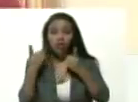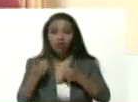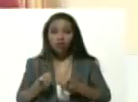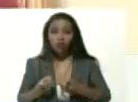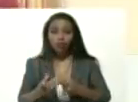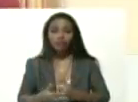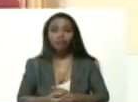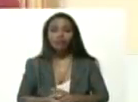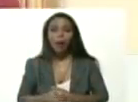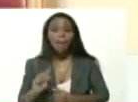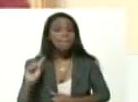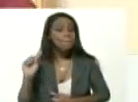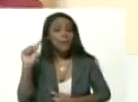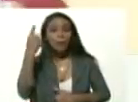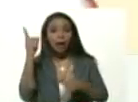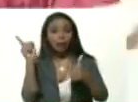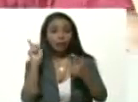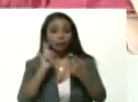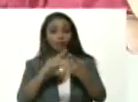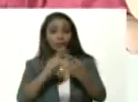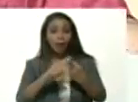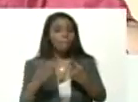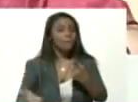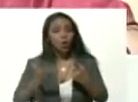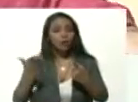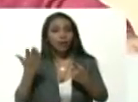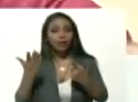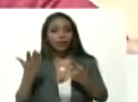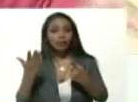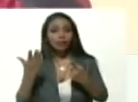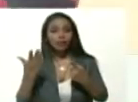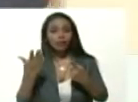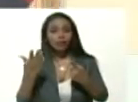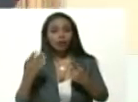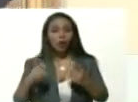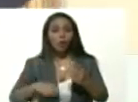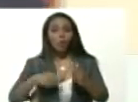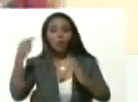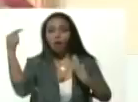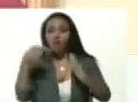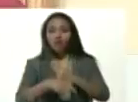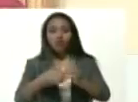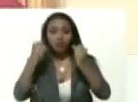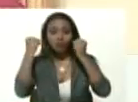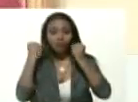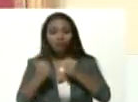Primera y más importante de todas, radicalizar la cuarentena nacional.